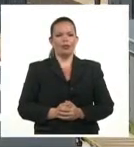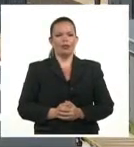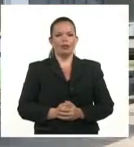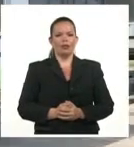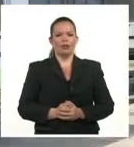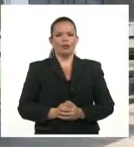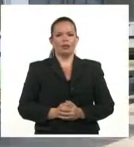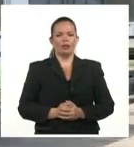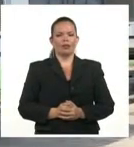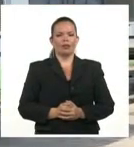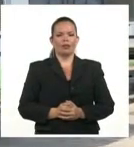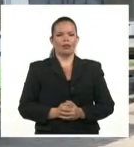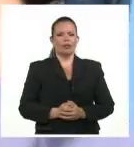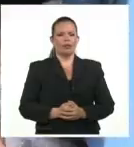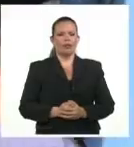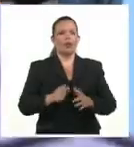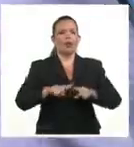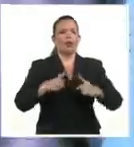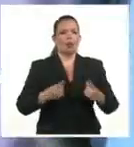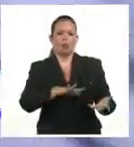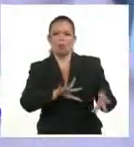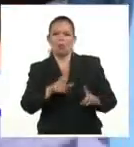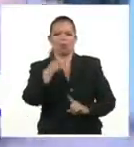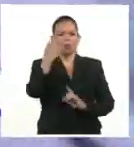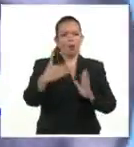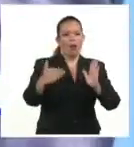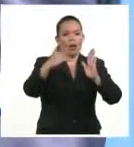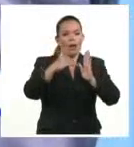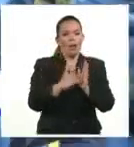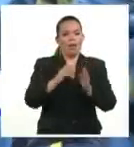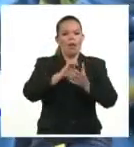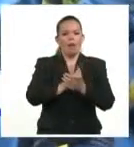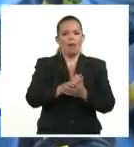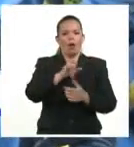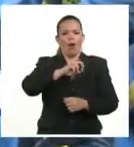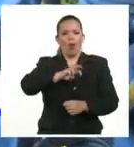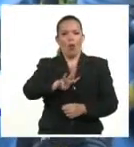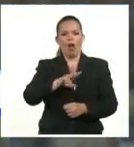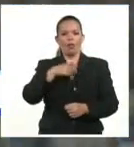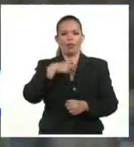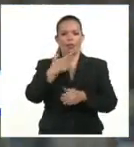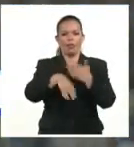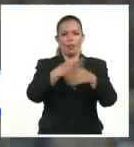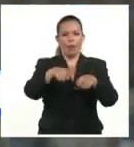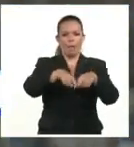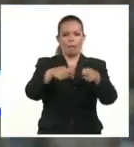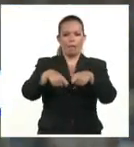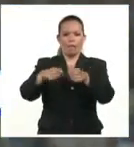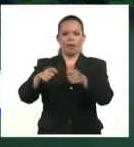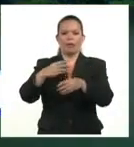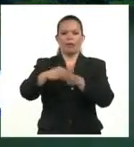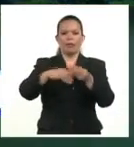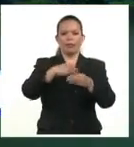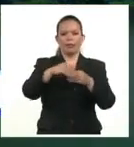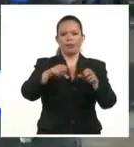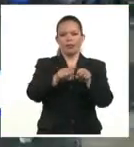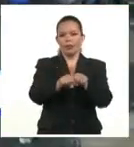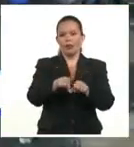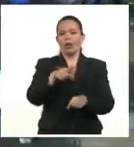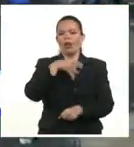¿Por qué los más de 1000 megawatts indisponibles por roturas en emplazamientos de motores? Ante el